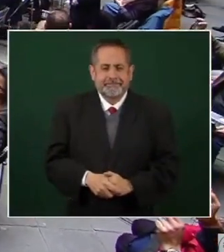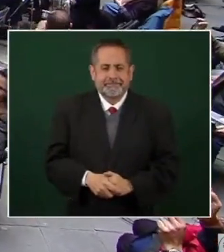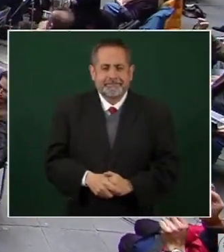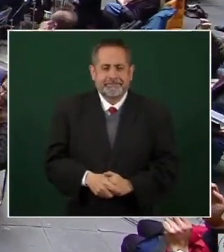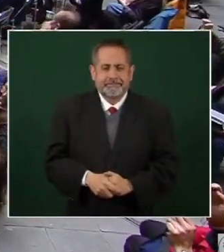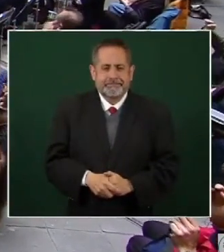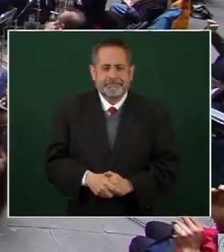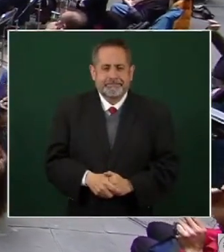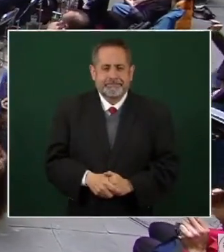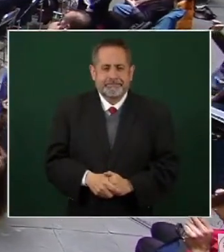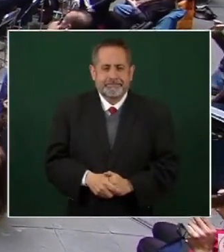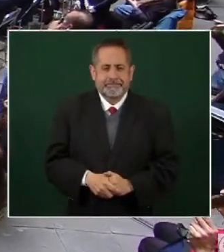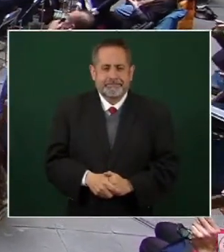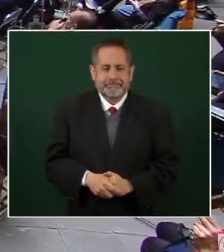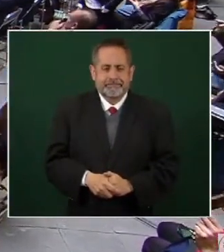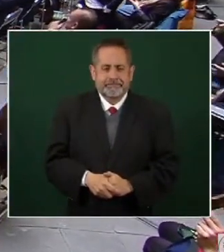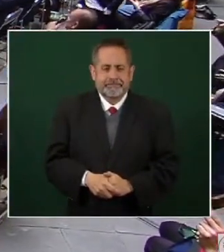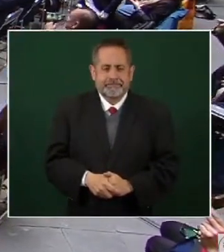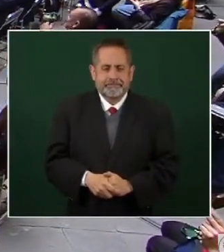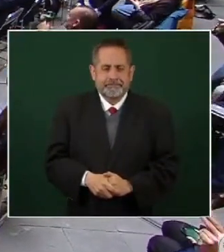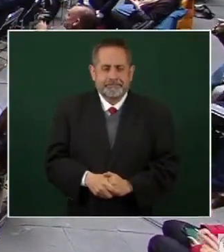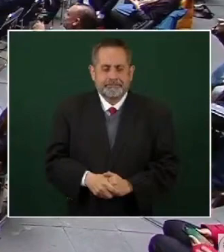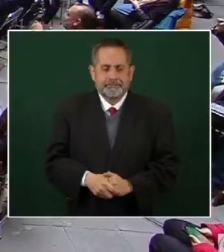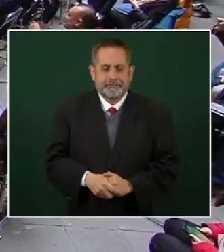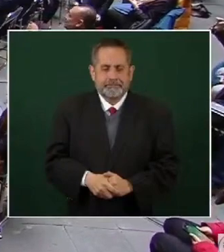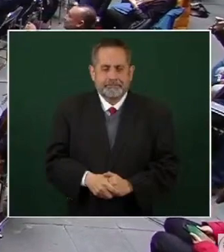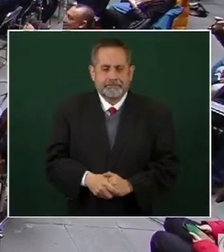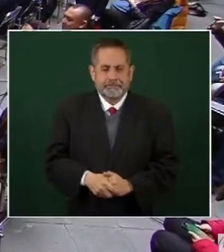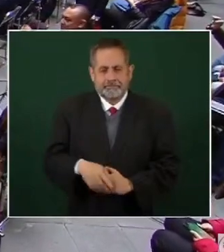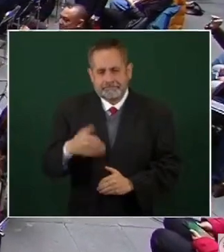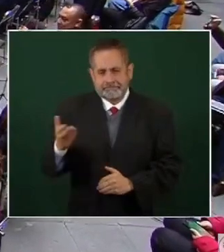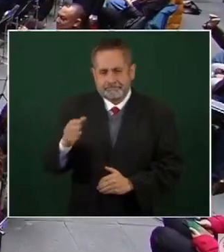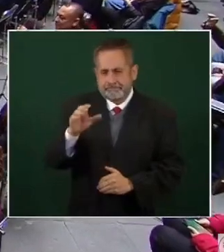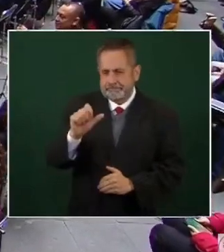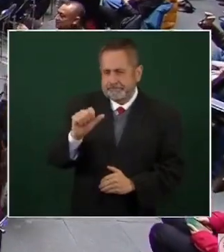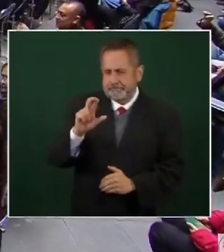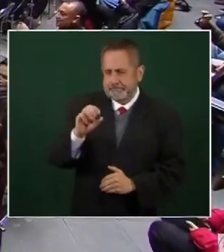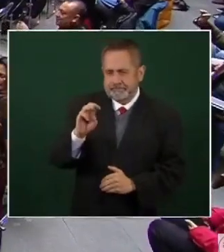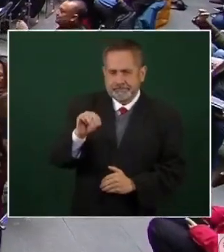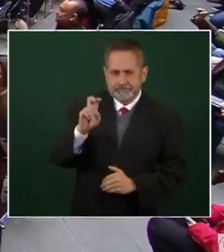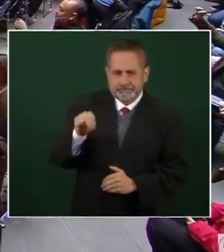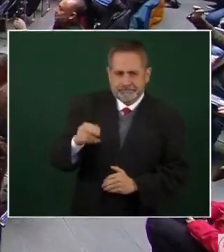No se los voy a dejar de tarea. Es Carmen.